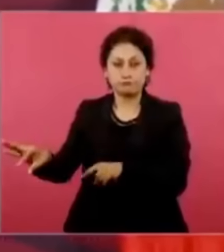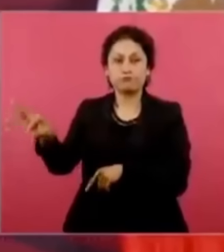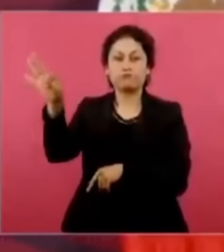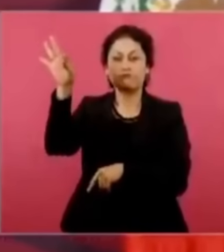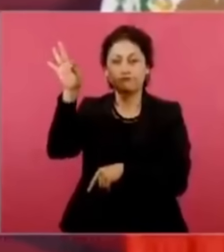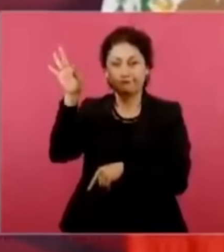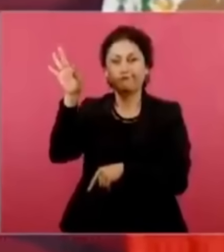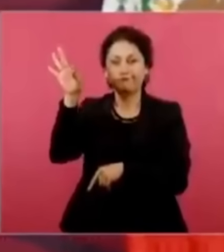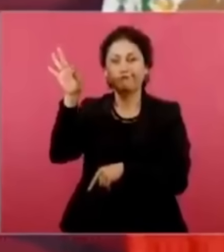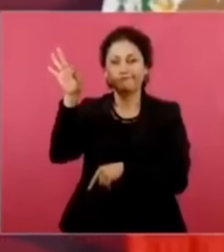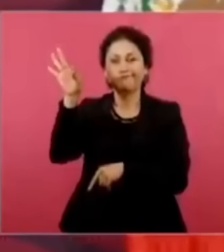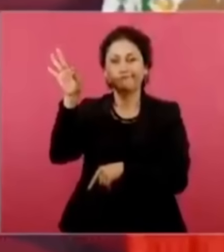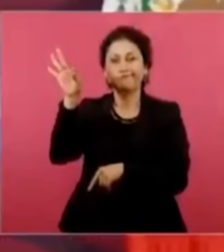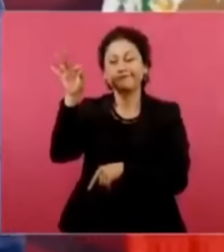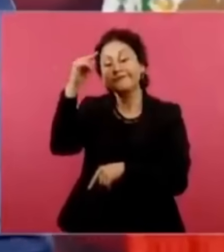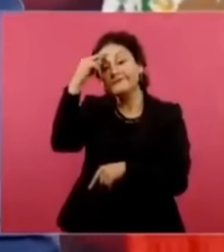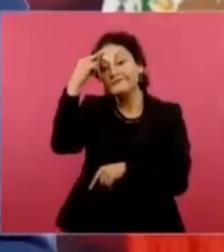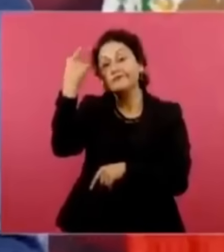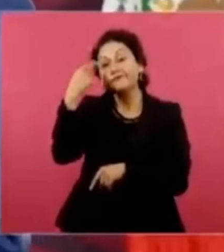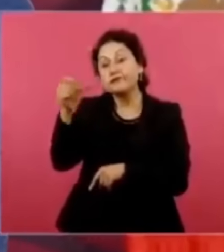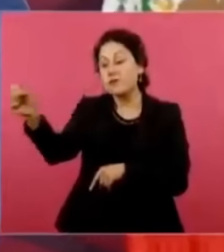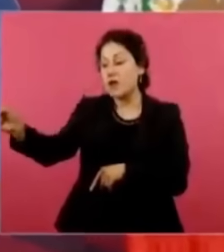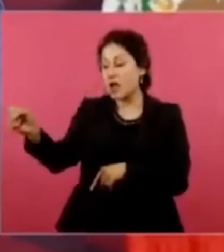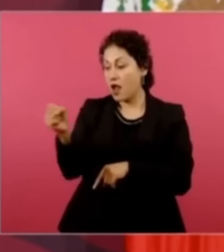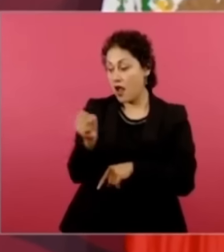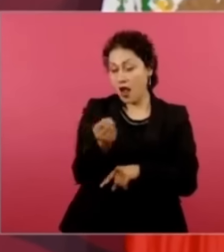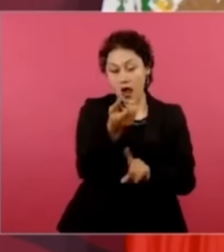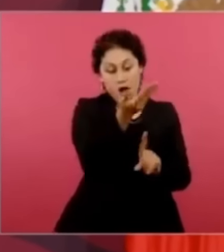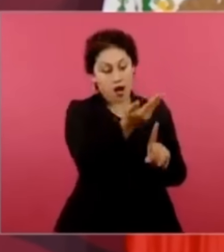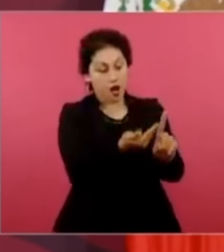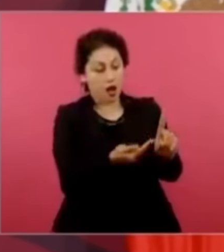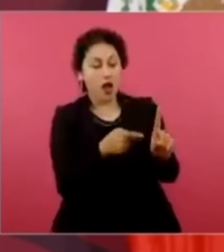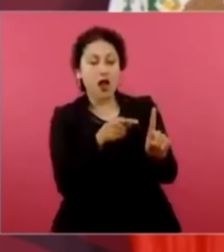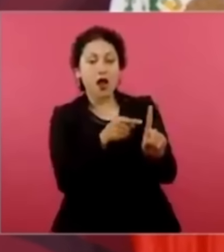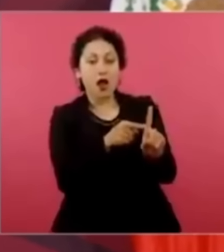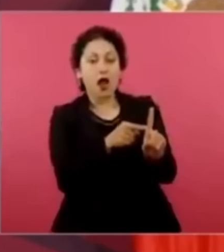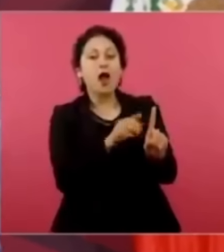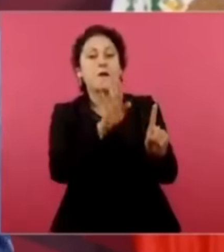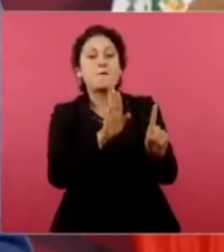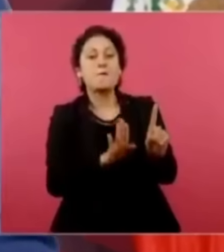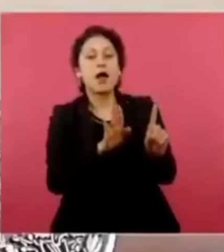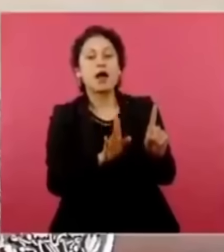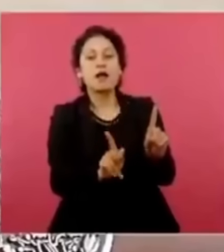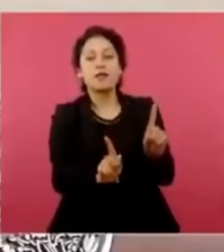apariencia de ser una gente del pueblo.